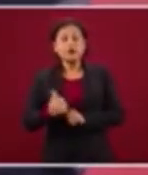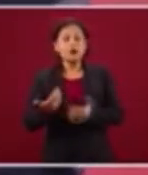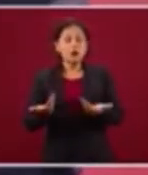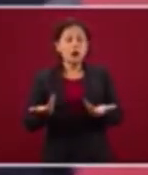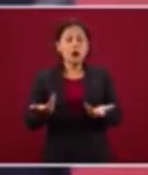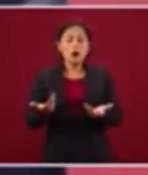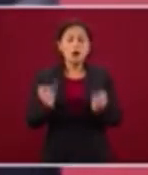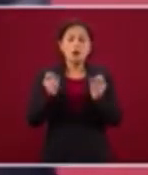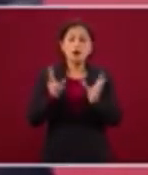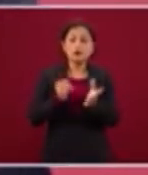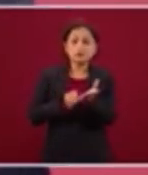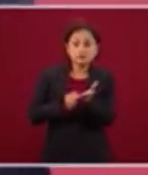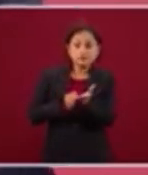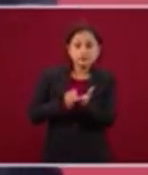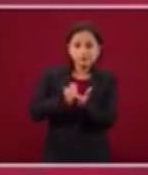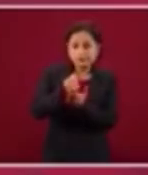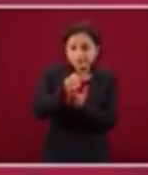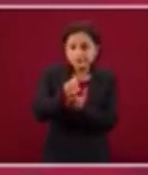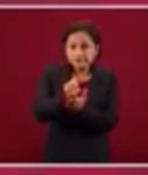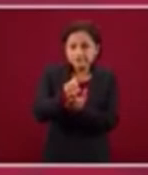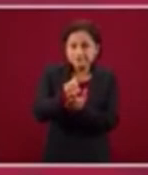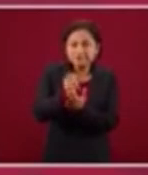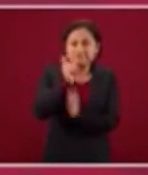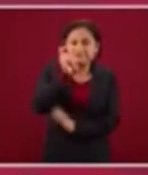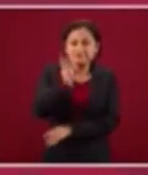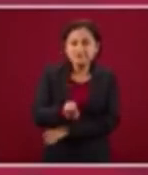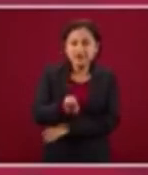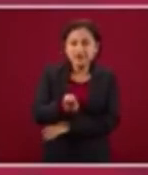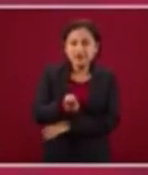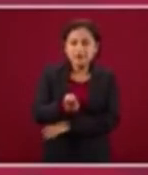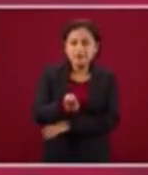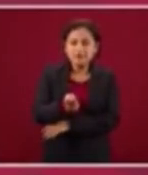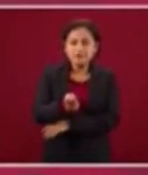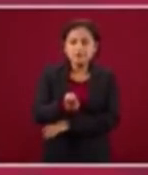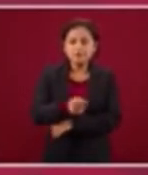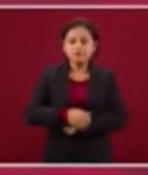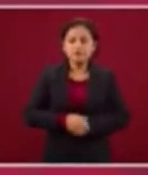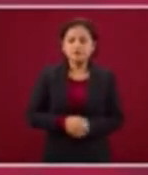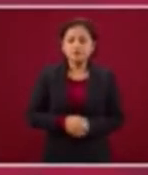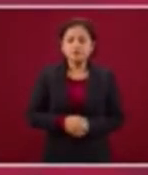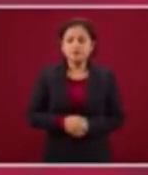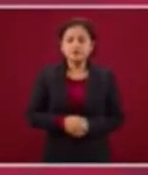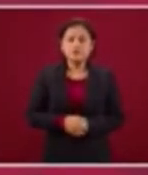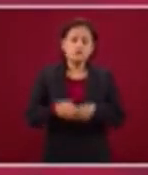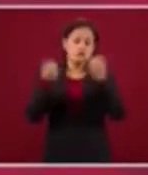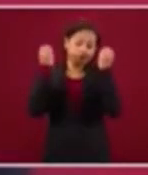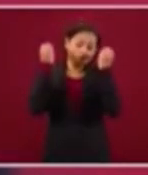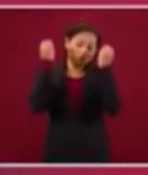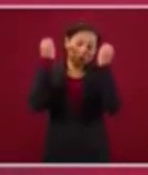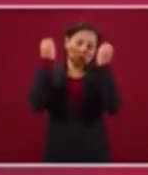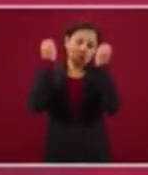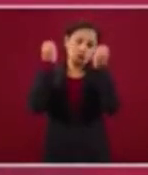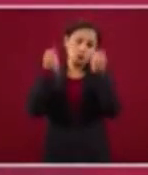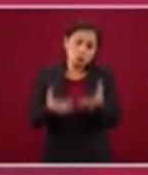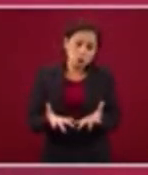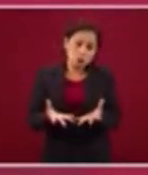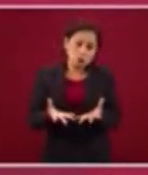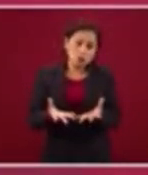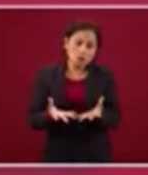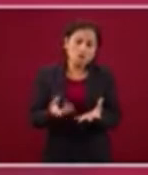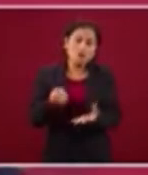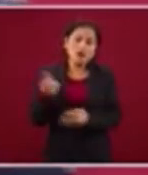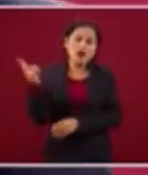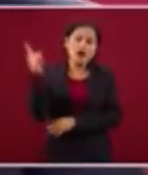dejarle de regalo el mejor avión que había en